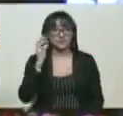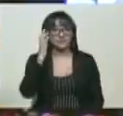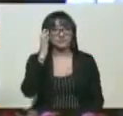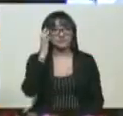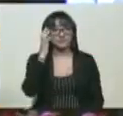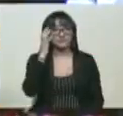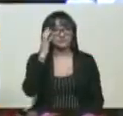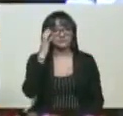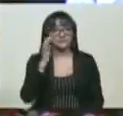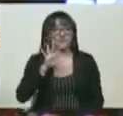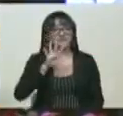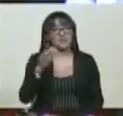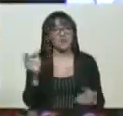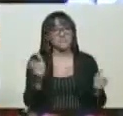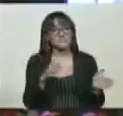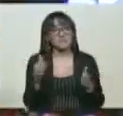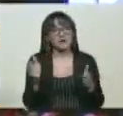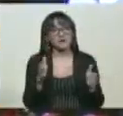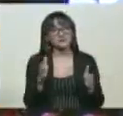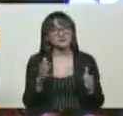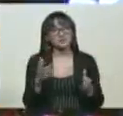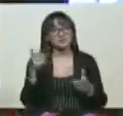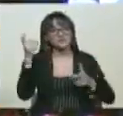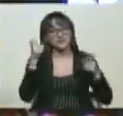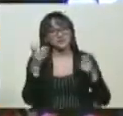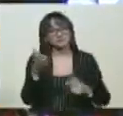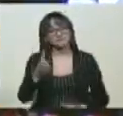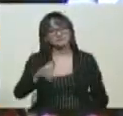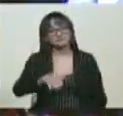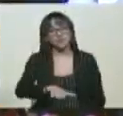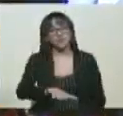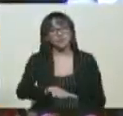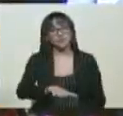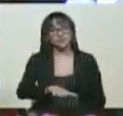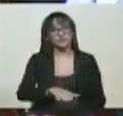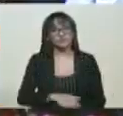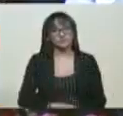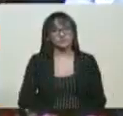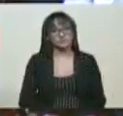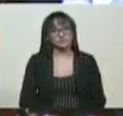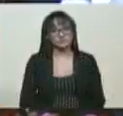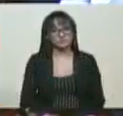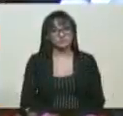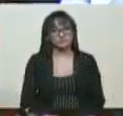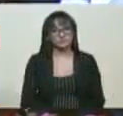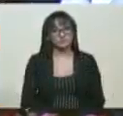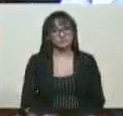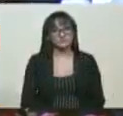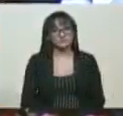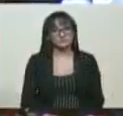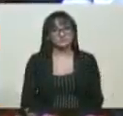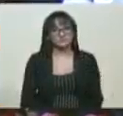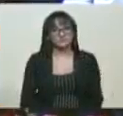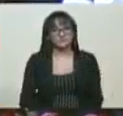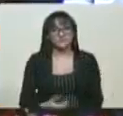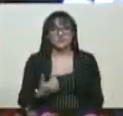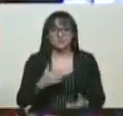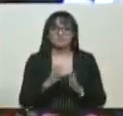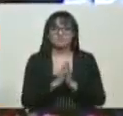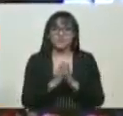Y aquel 5 de marzo el comandante Chávez se nos fue. Y cuando vine a pedirles el voto,